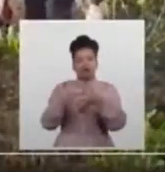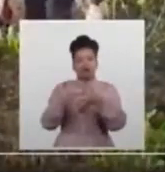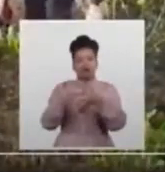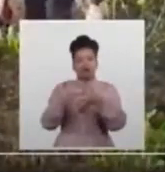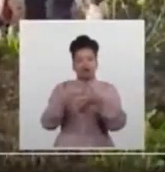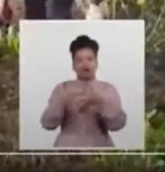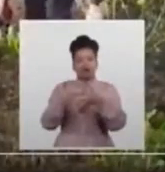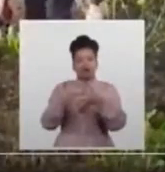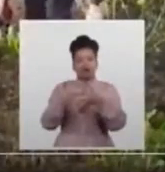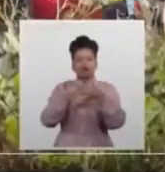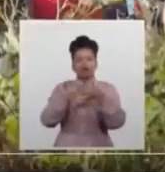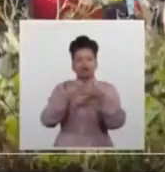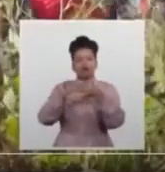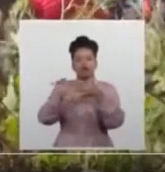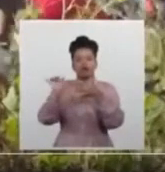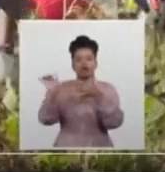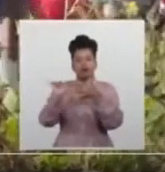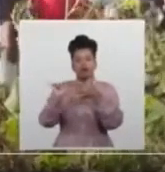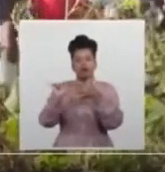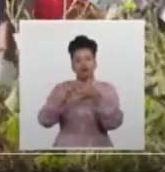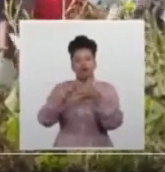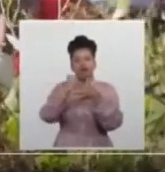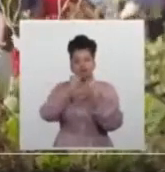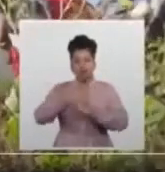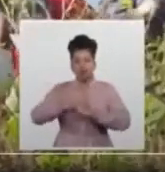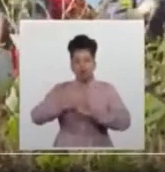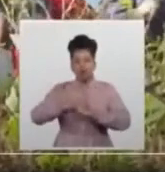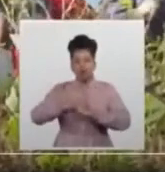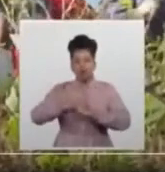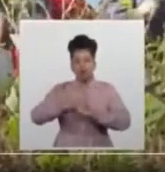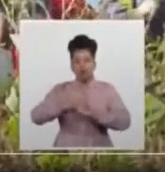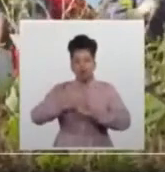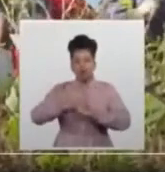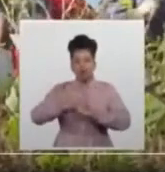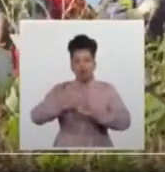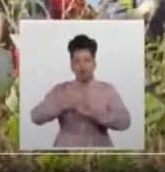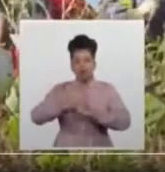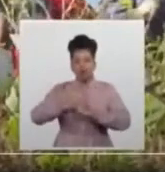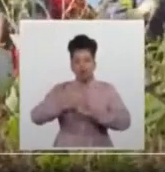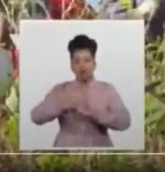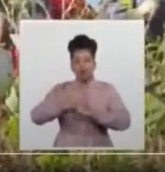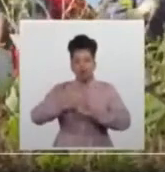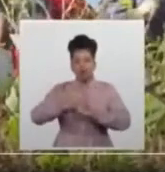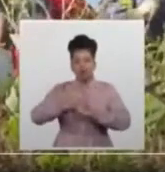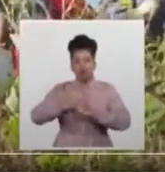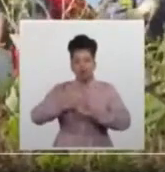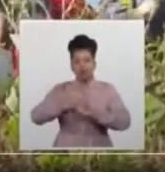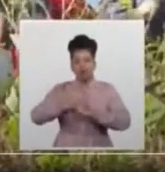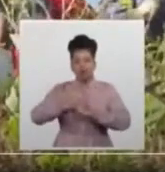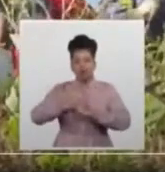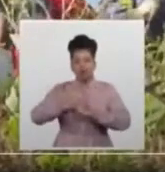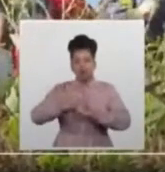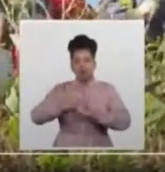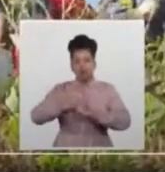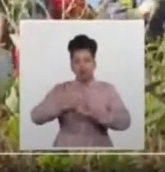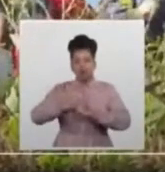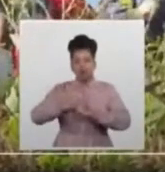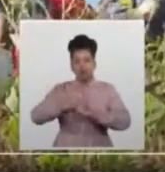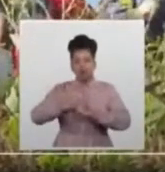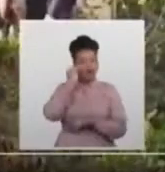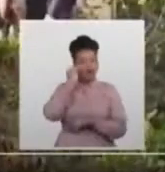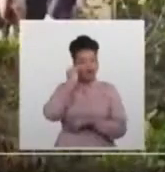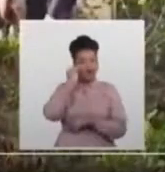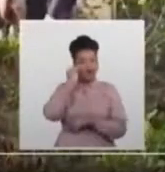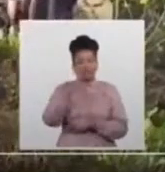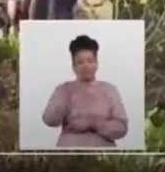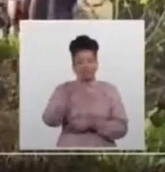el otro, el otro, el otro. El que es en el medio del Contra el racismo. Aquí ves, que no sabemos que están recogiendo. voy, voy. antes. ¿Antes para acá?